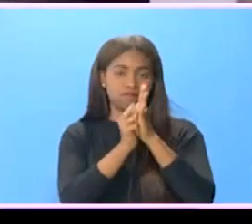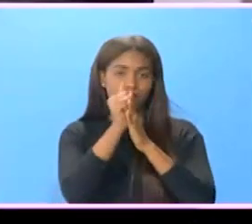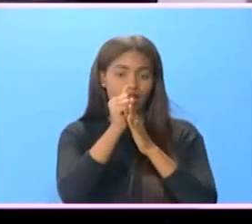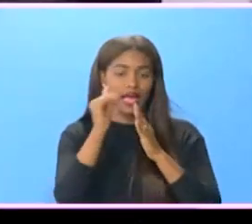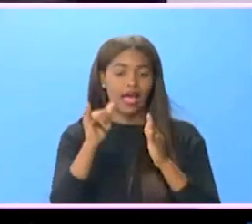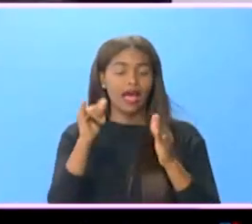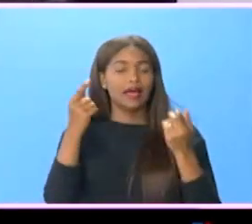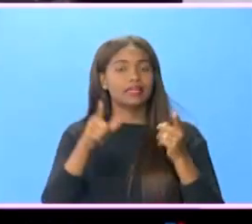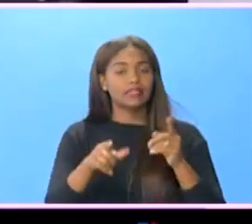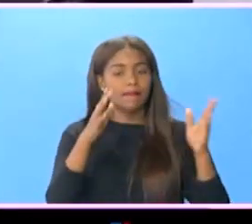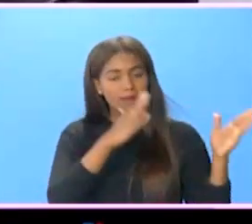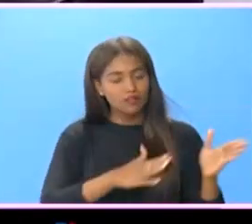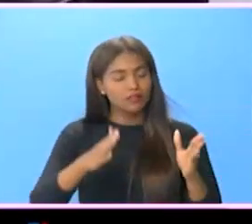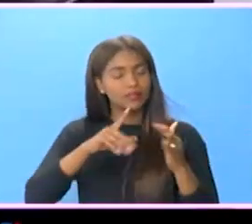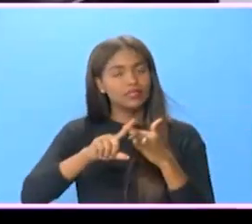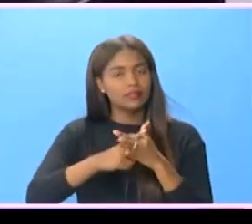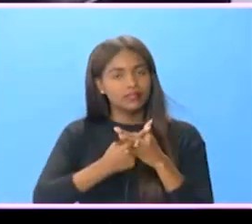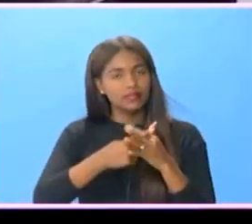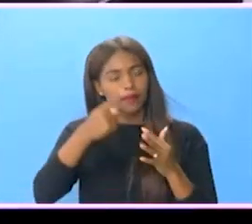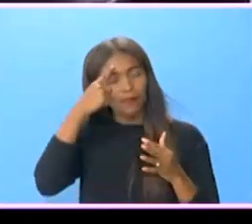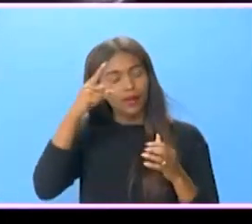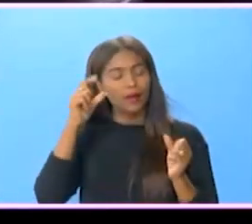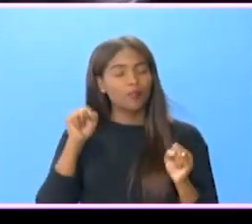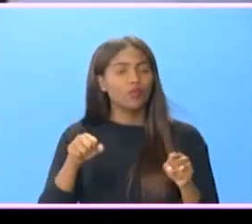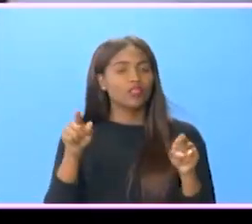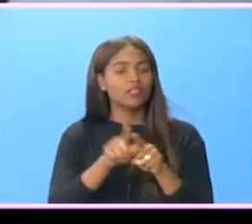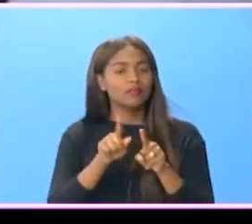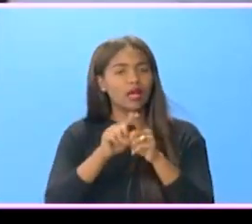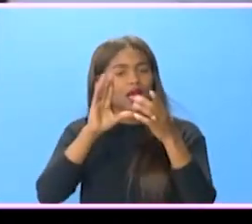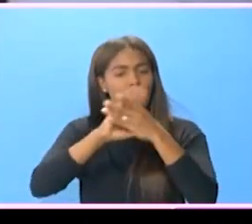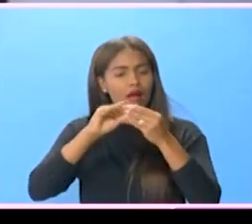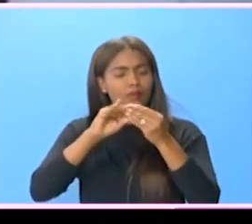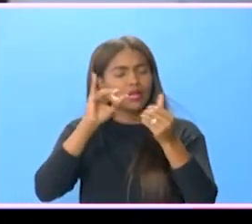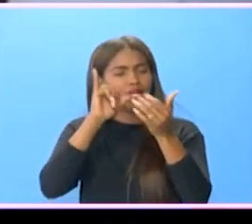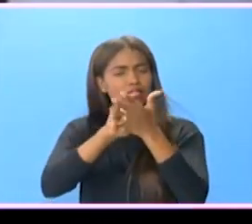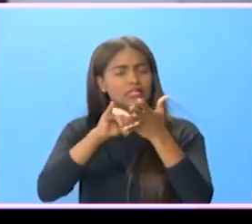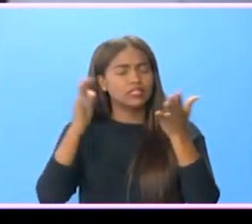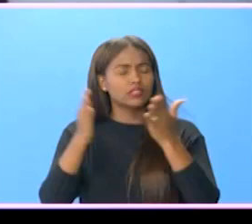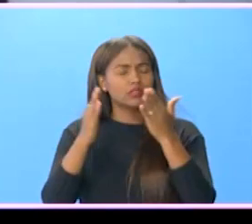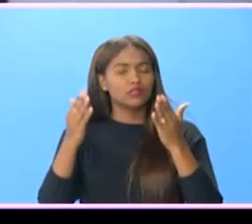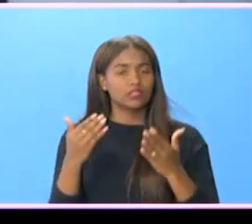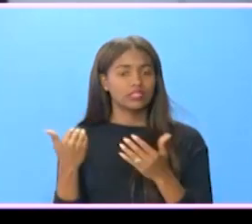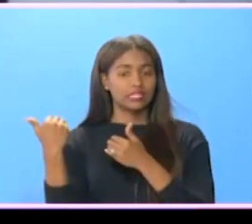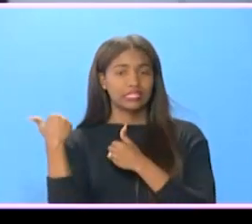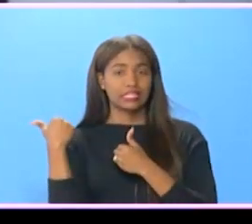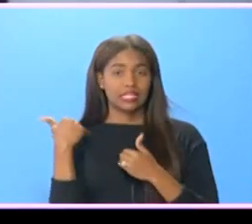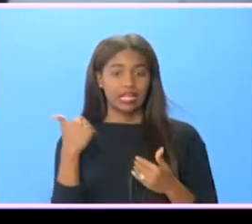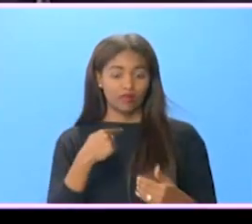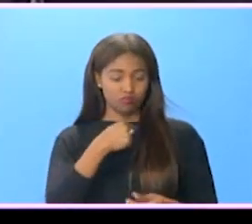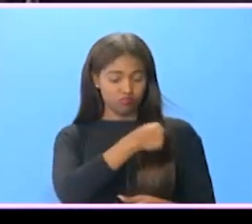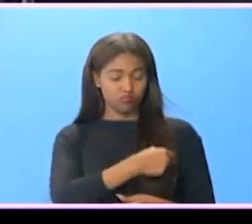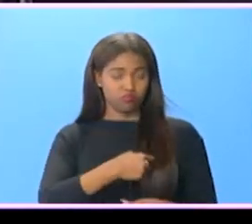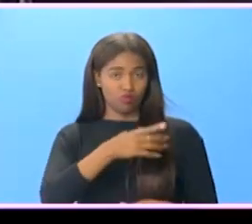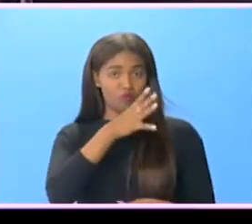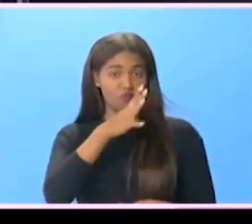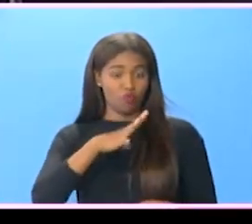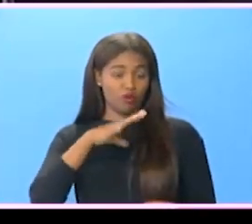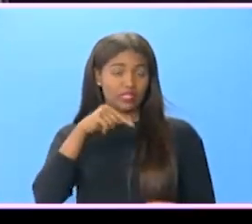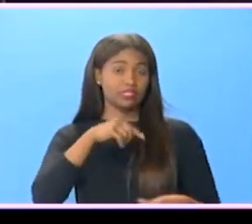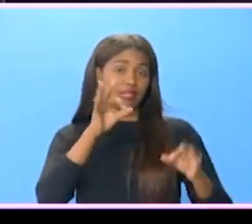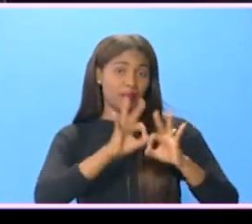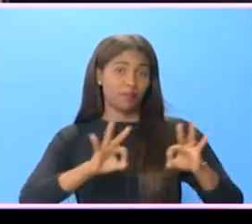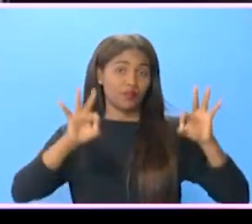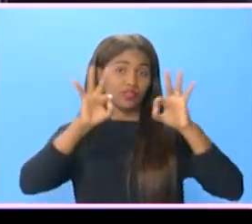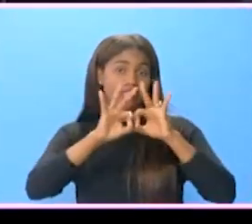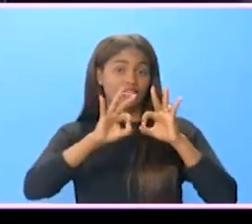a realizar procedimientos para, sobre todo, puntualizar algo. La parte del seno es algo fundamental